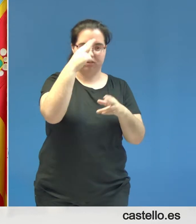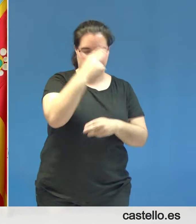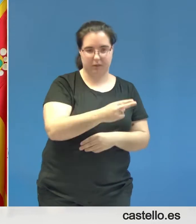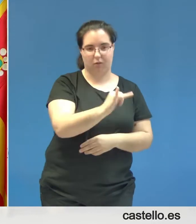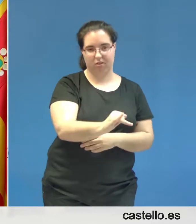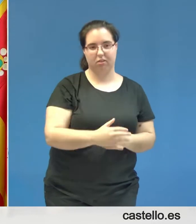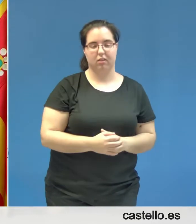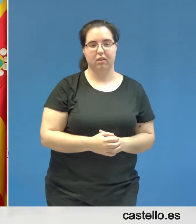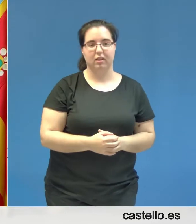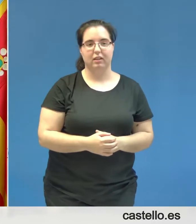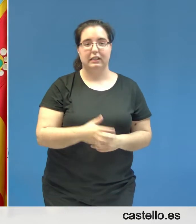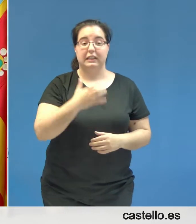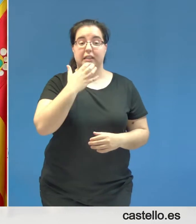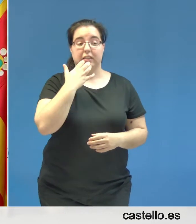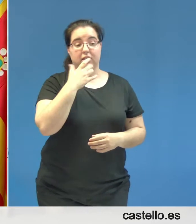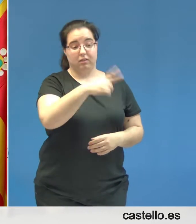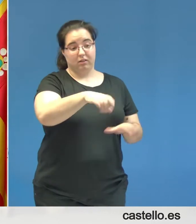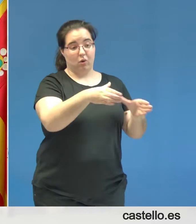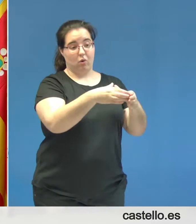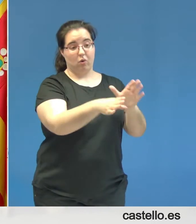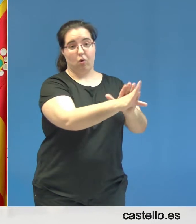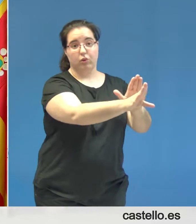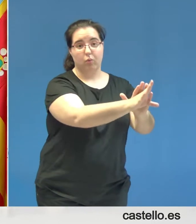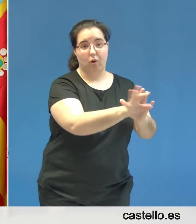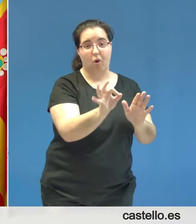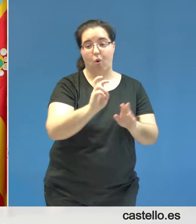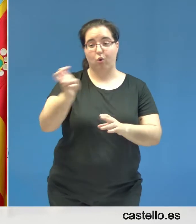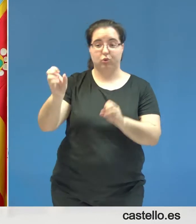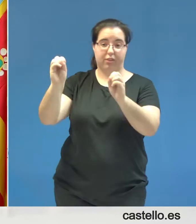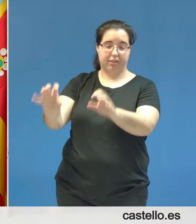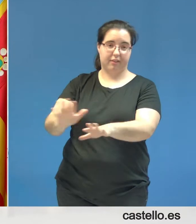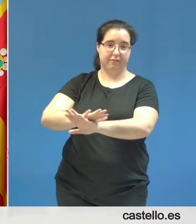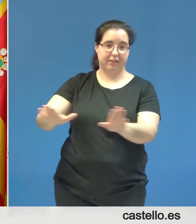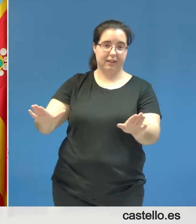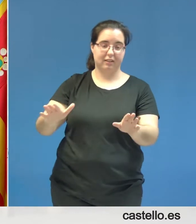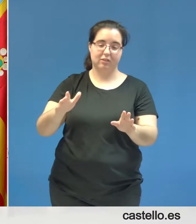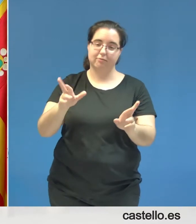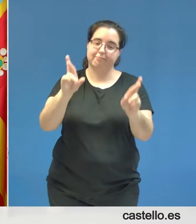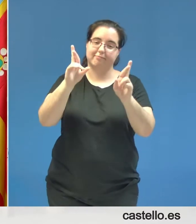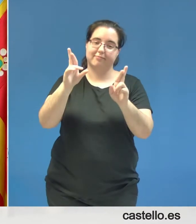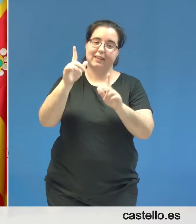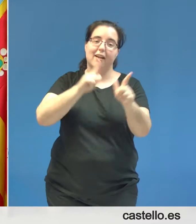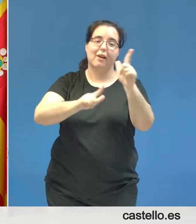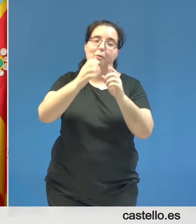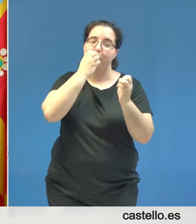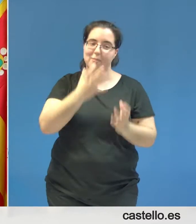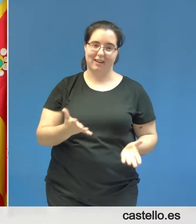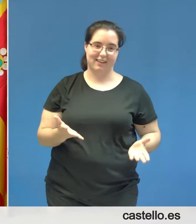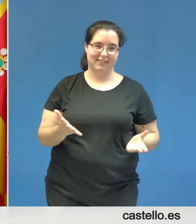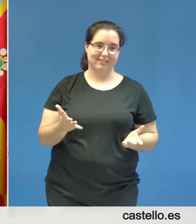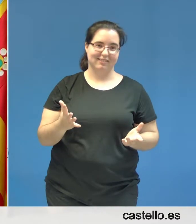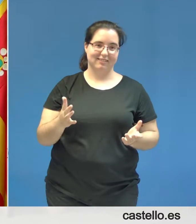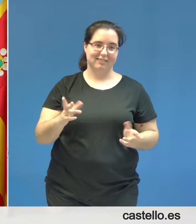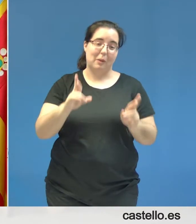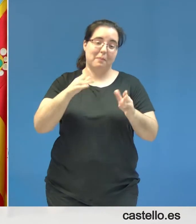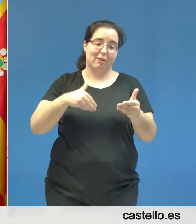A los que continúan y a los que no lo van a hacer, desearles un muy buen viaje y que volvamos a encontrarnos en el